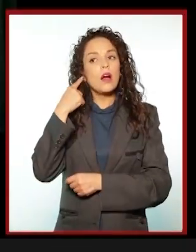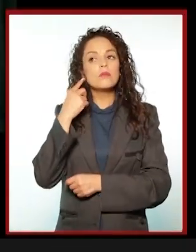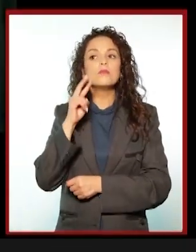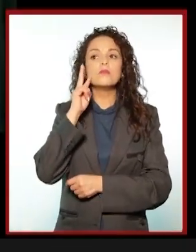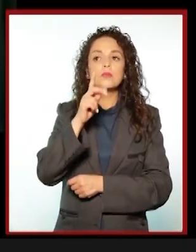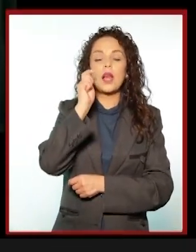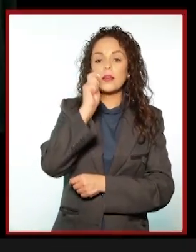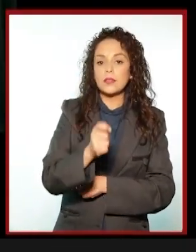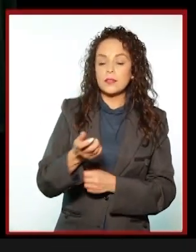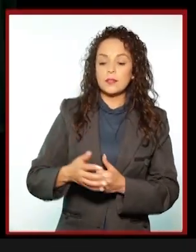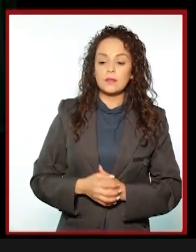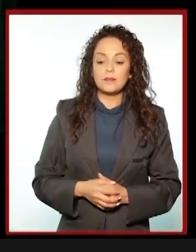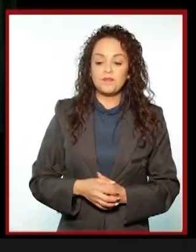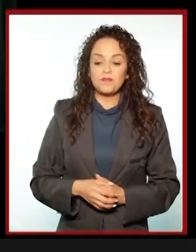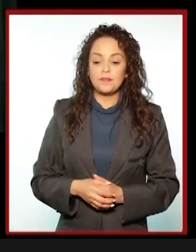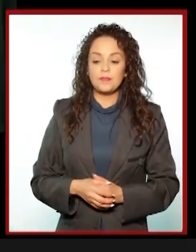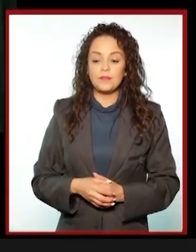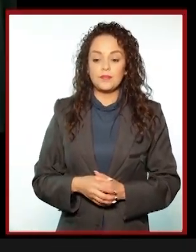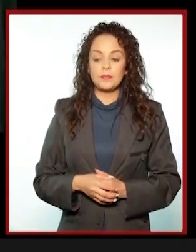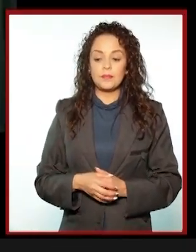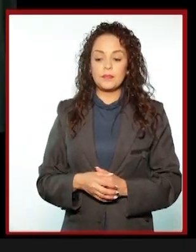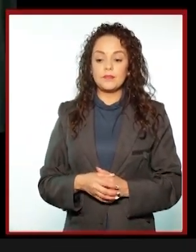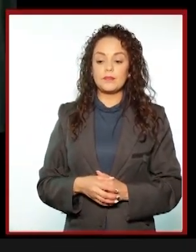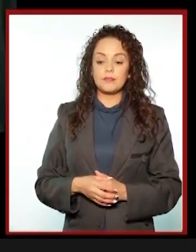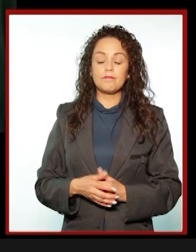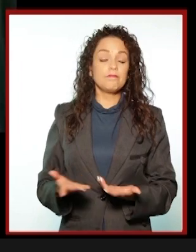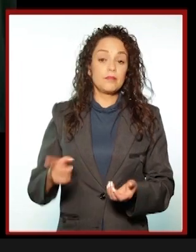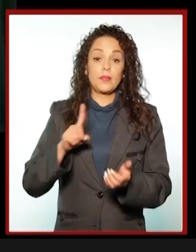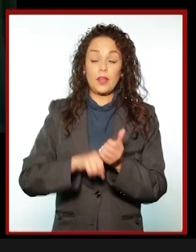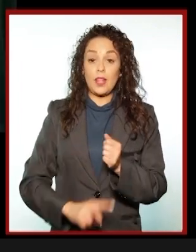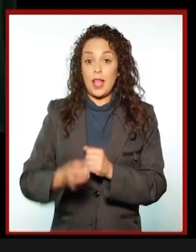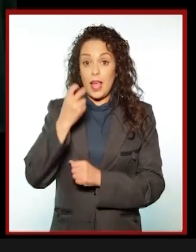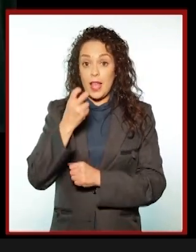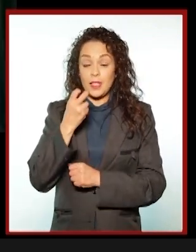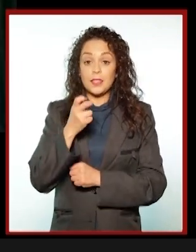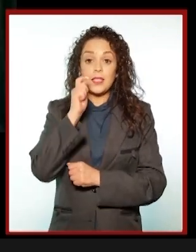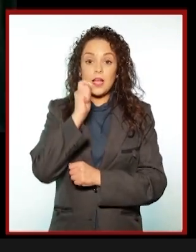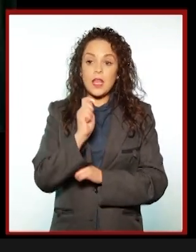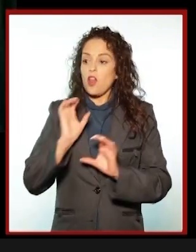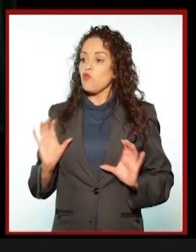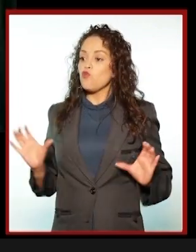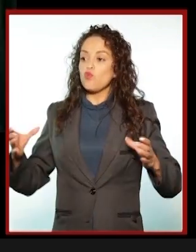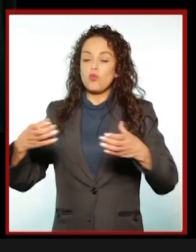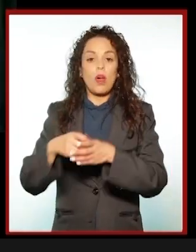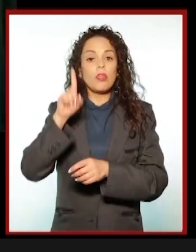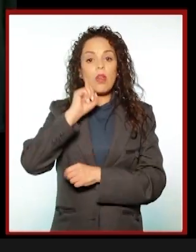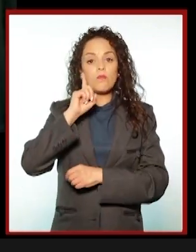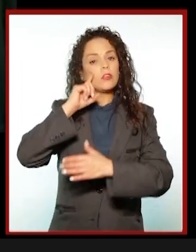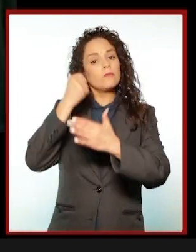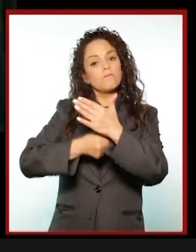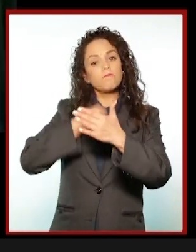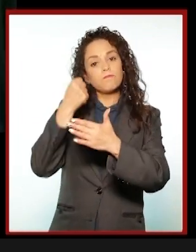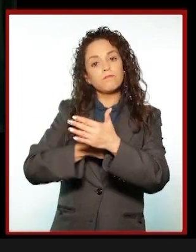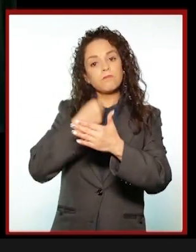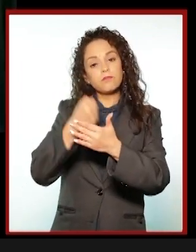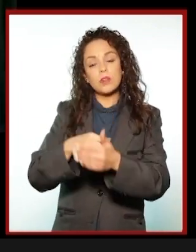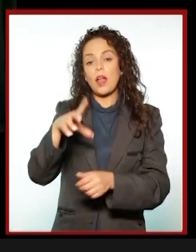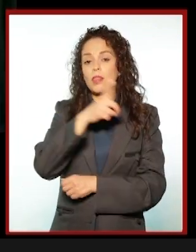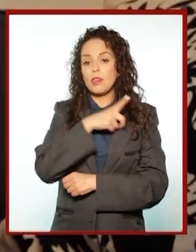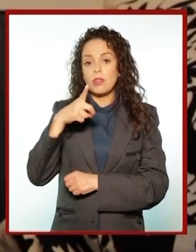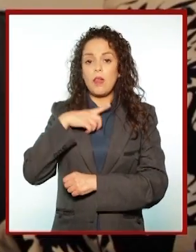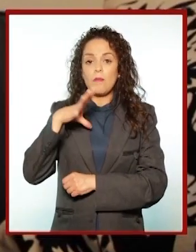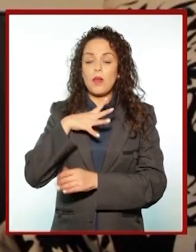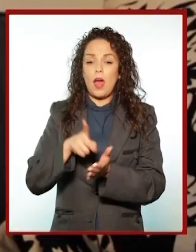Tienen que ver con la intervención, con la ocupación, con el acuerpamiento, ¿no? Y pues como justo esta demanda colectiva del derecho a la